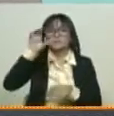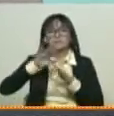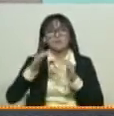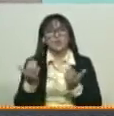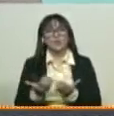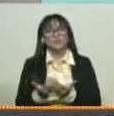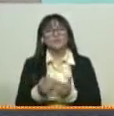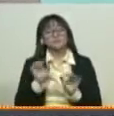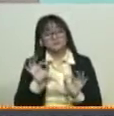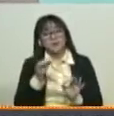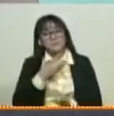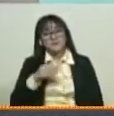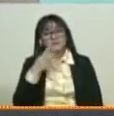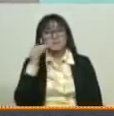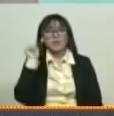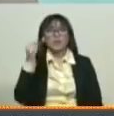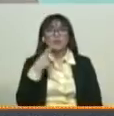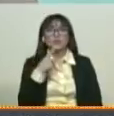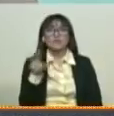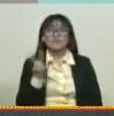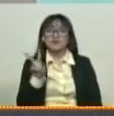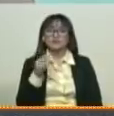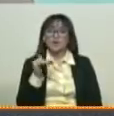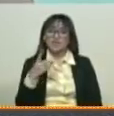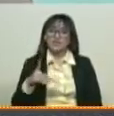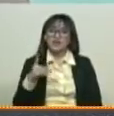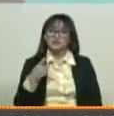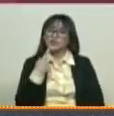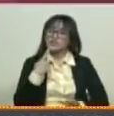que el presidente Maduro ha señalado que Venezuela tiene derecho